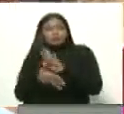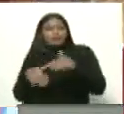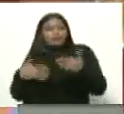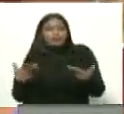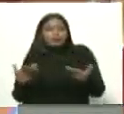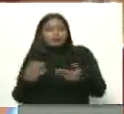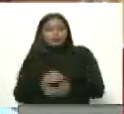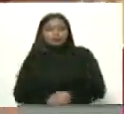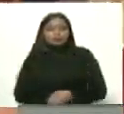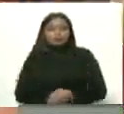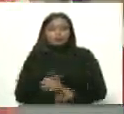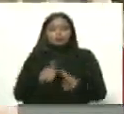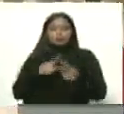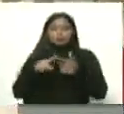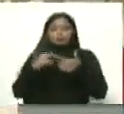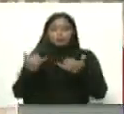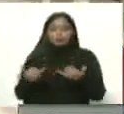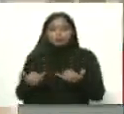de entonces,